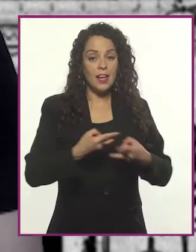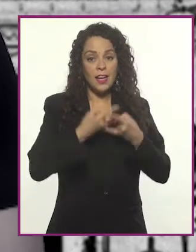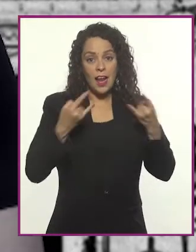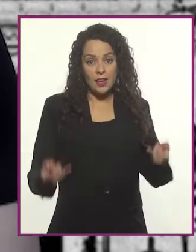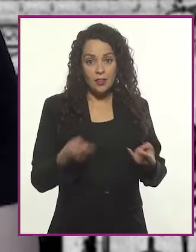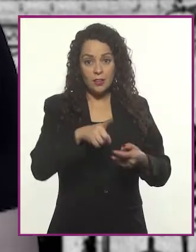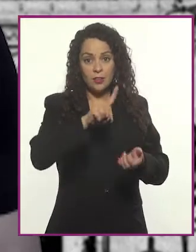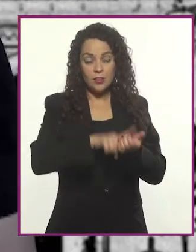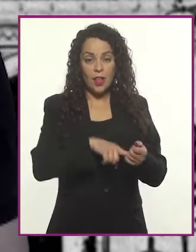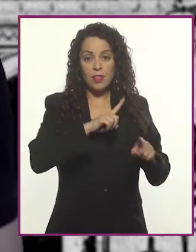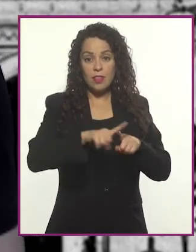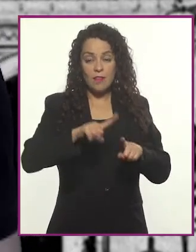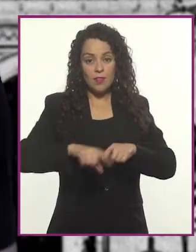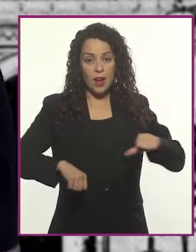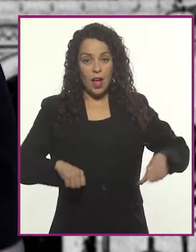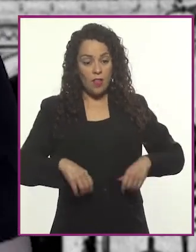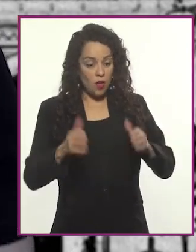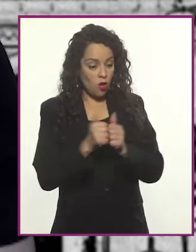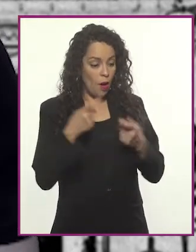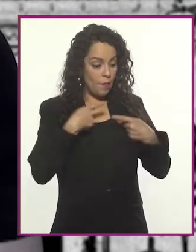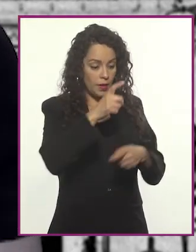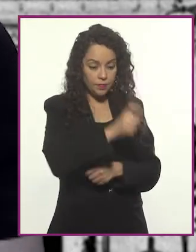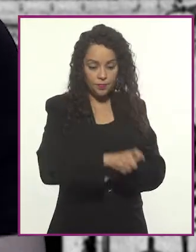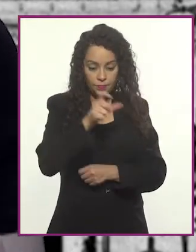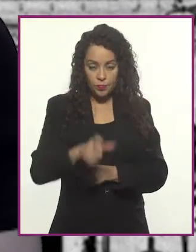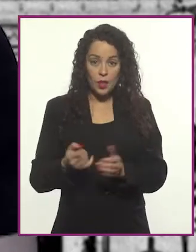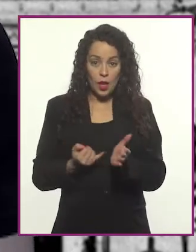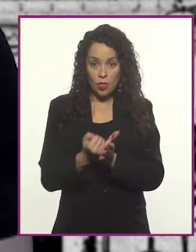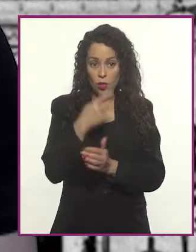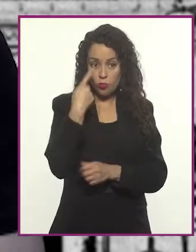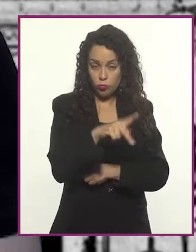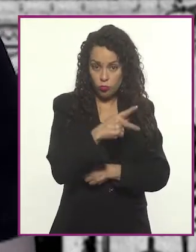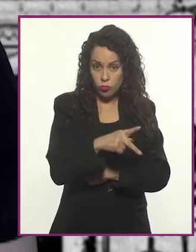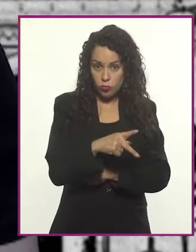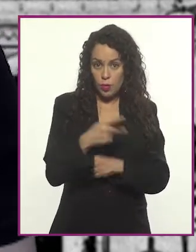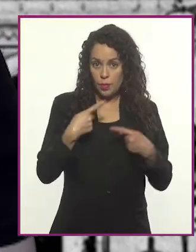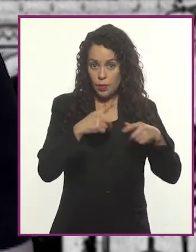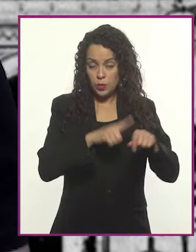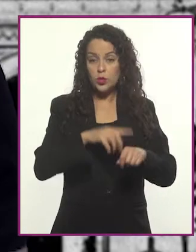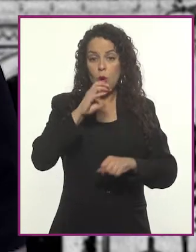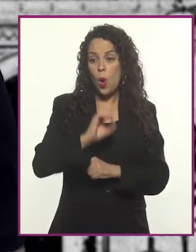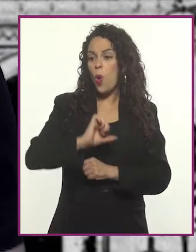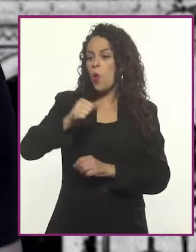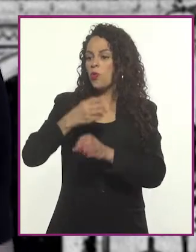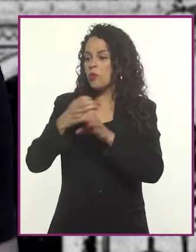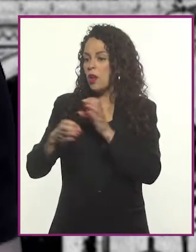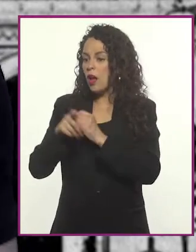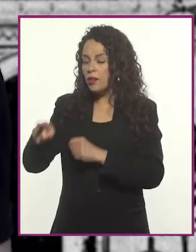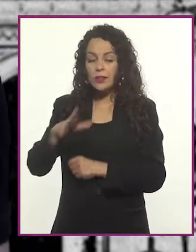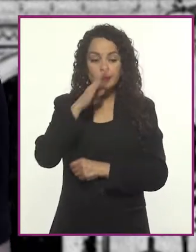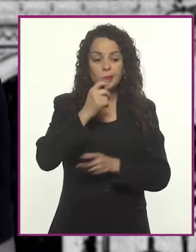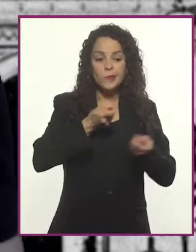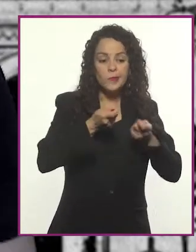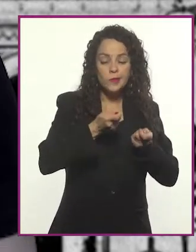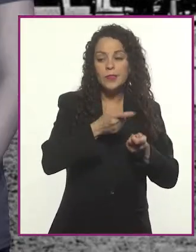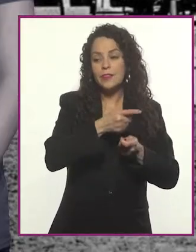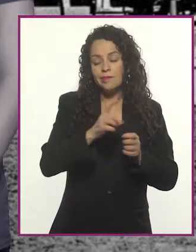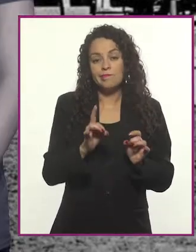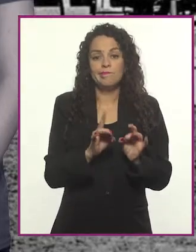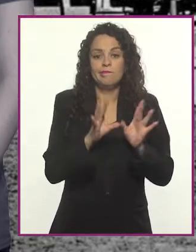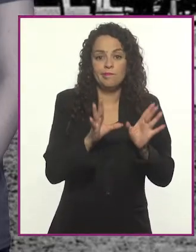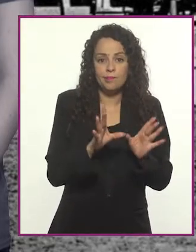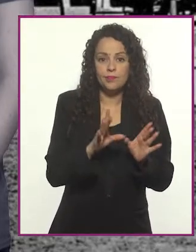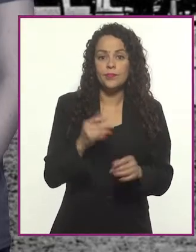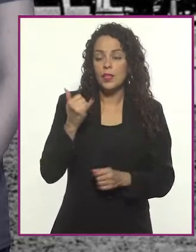desenvuelve la historia con acciones de los personajes, ya sea por decisiones propias o como reacción a otros sucesos que no pueden controlar.